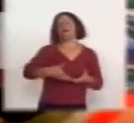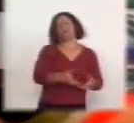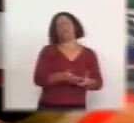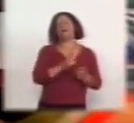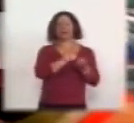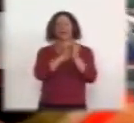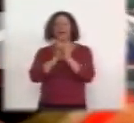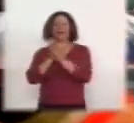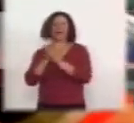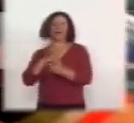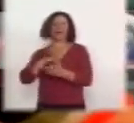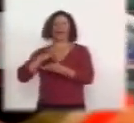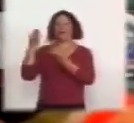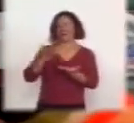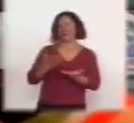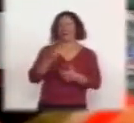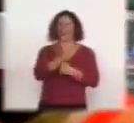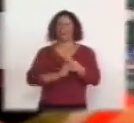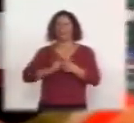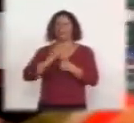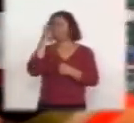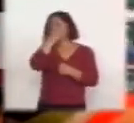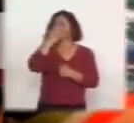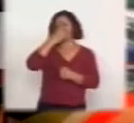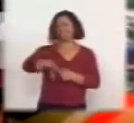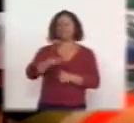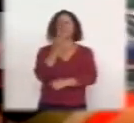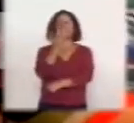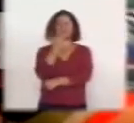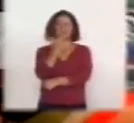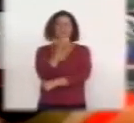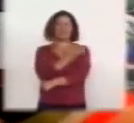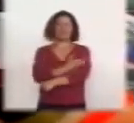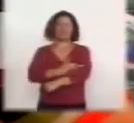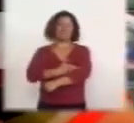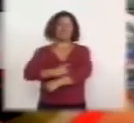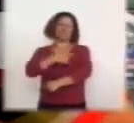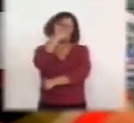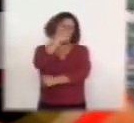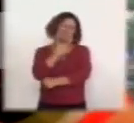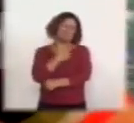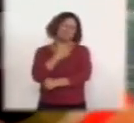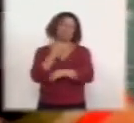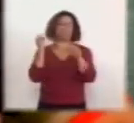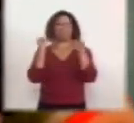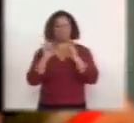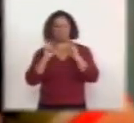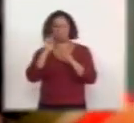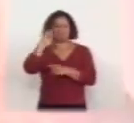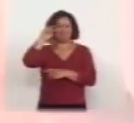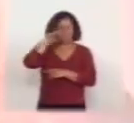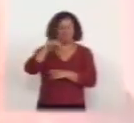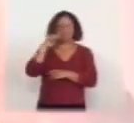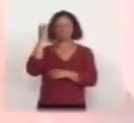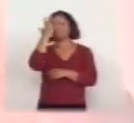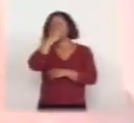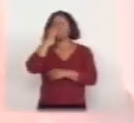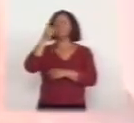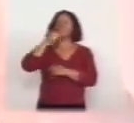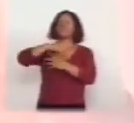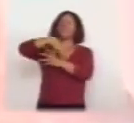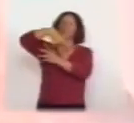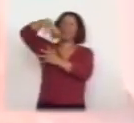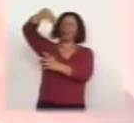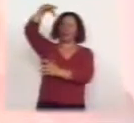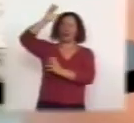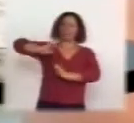a la hermosa Plaza de Toros a las 7 de la noche y pues llegar a la Plaza de Toros en la noche corriendo y ver ese hermoso campanario iluminado. Claro.